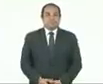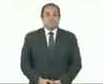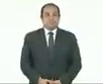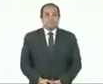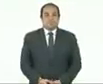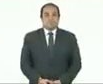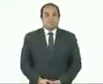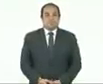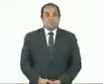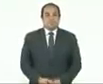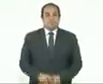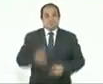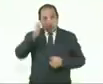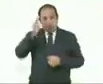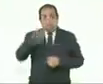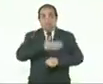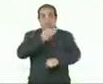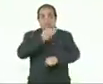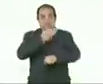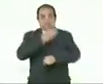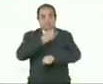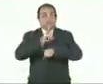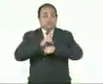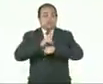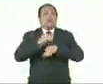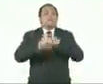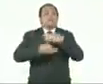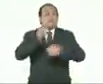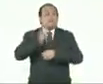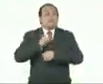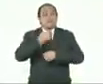Hola. Buenos días a todas.